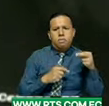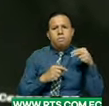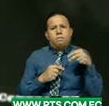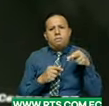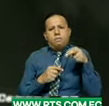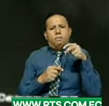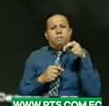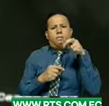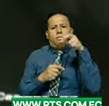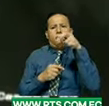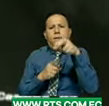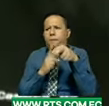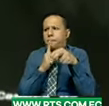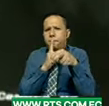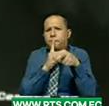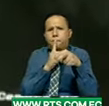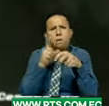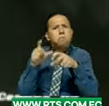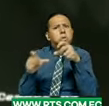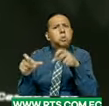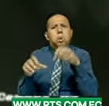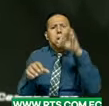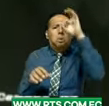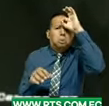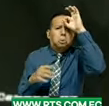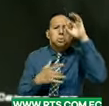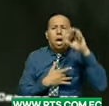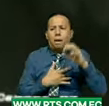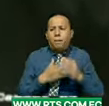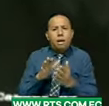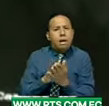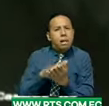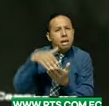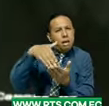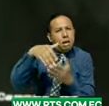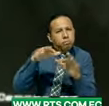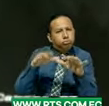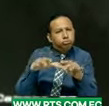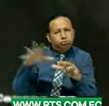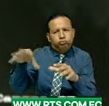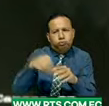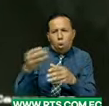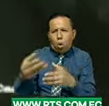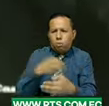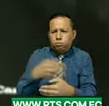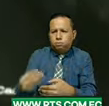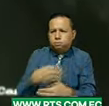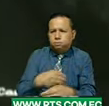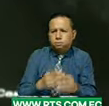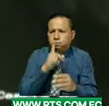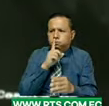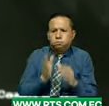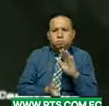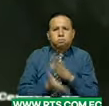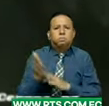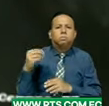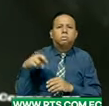modos para pasar desapercibido. Logró llevarse una laptop y otros artículos y se fue como entró.